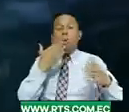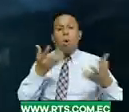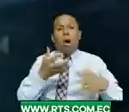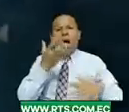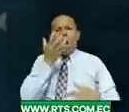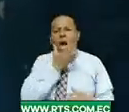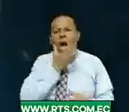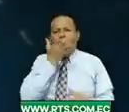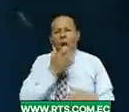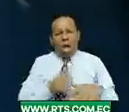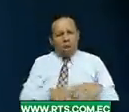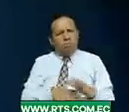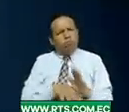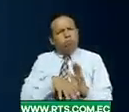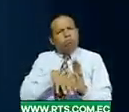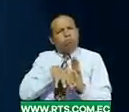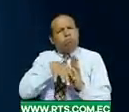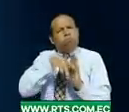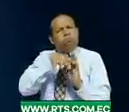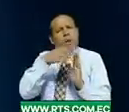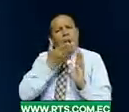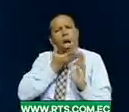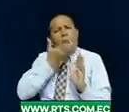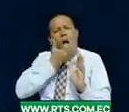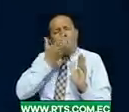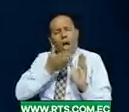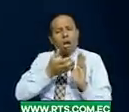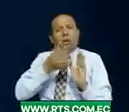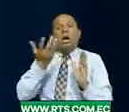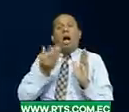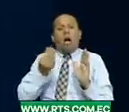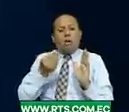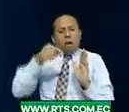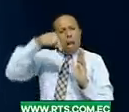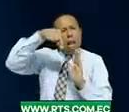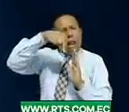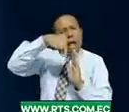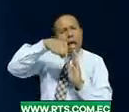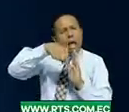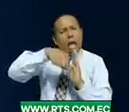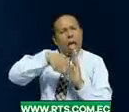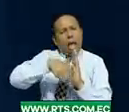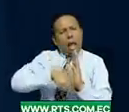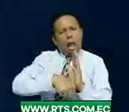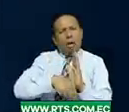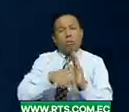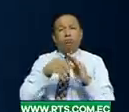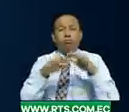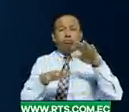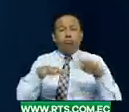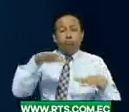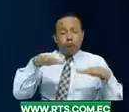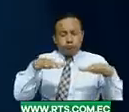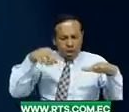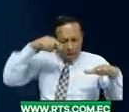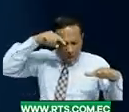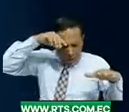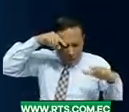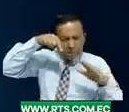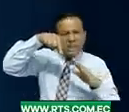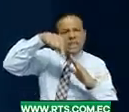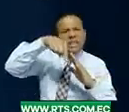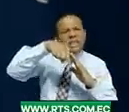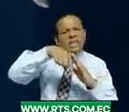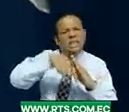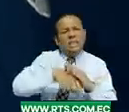los 100 metros de profundidad, y optan por algo más frío, que son las temperaturas que van de 25 a 20 grados, llegando así de 150